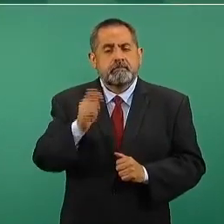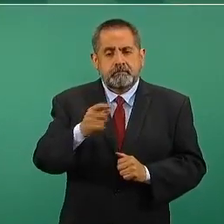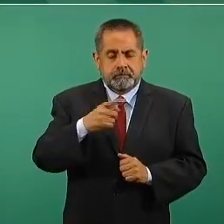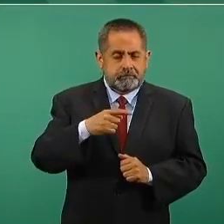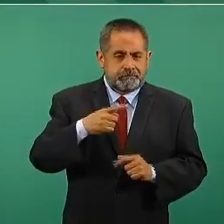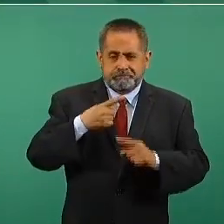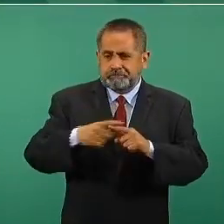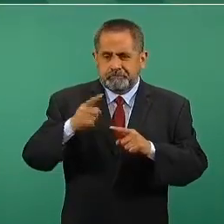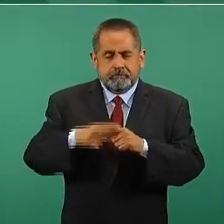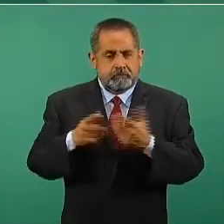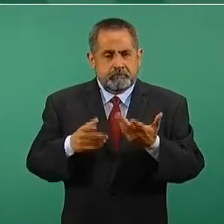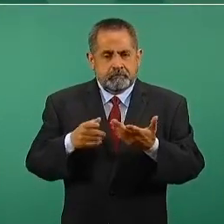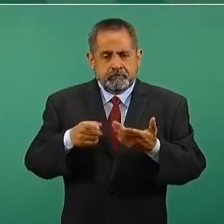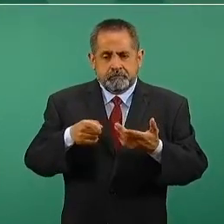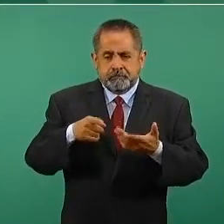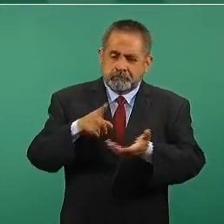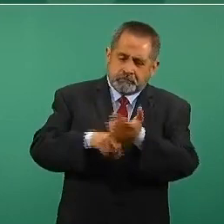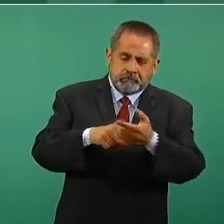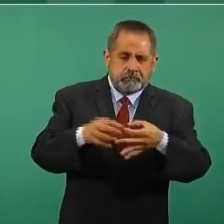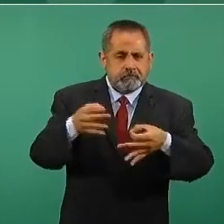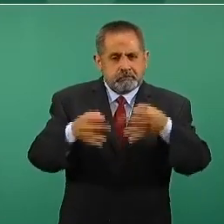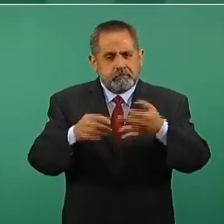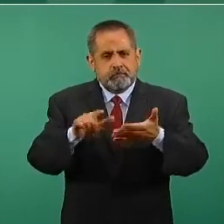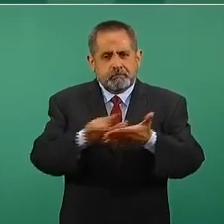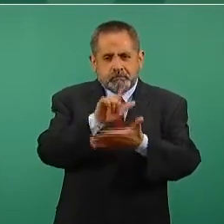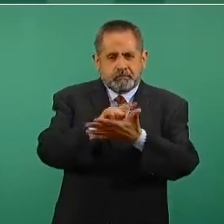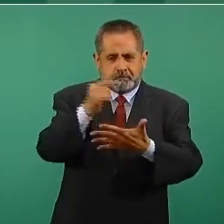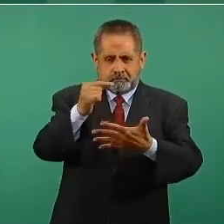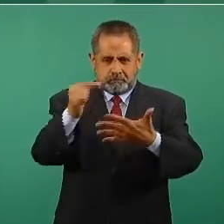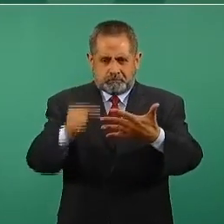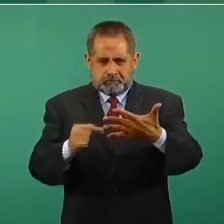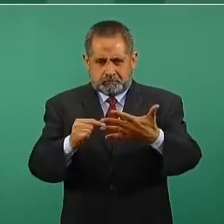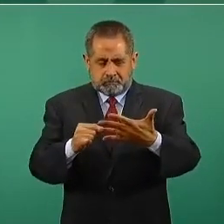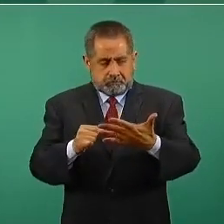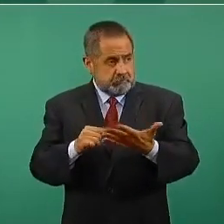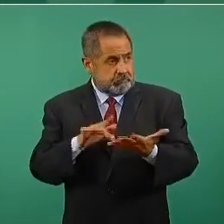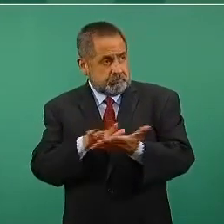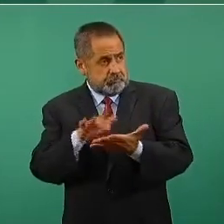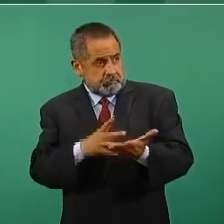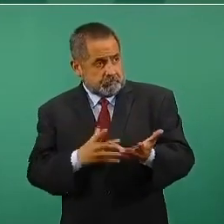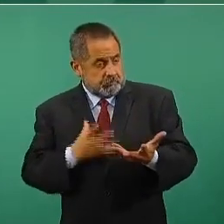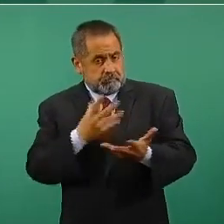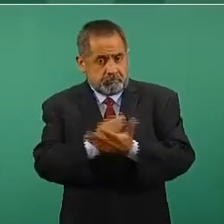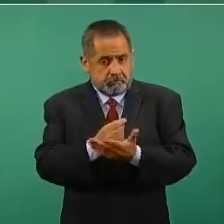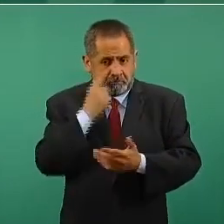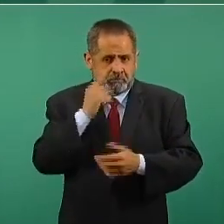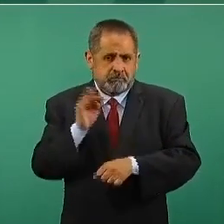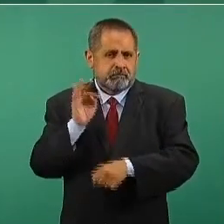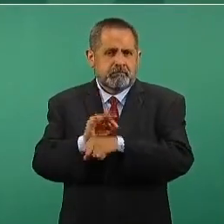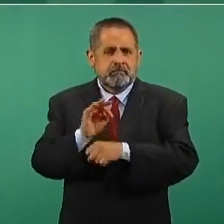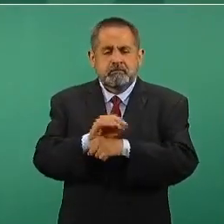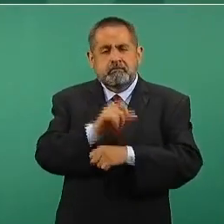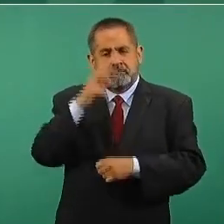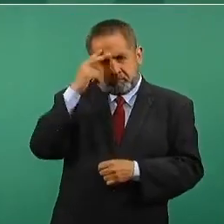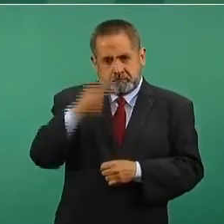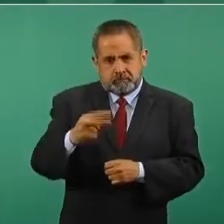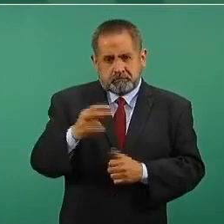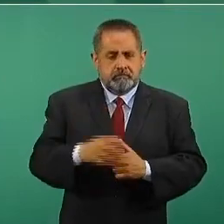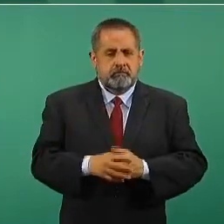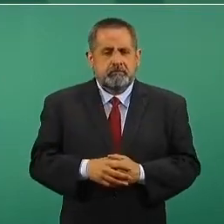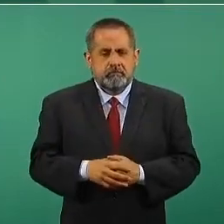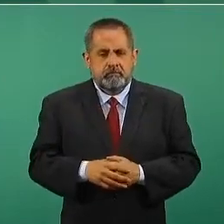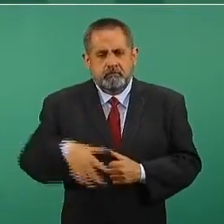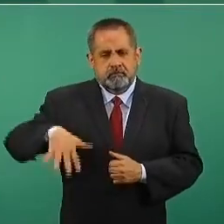las acciones jurídicas que nos permitan ser más eficaces en la defensa de las y los mexicanos. La